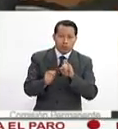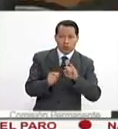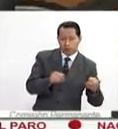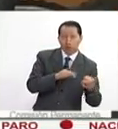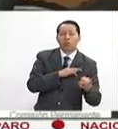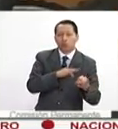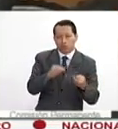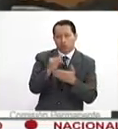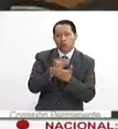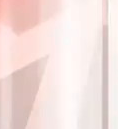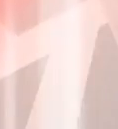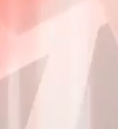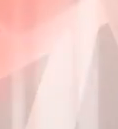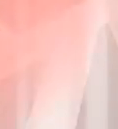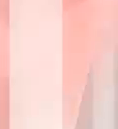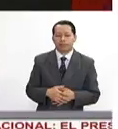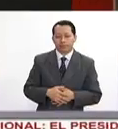con Morena.